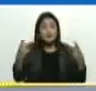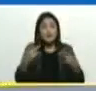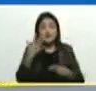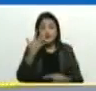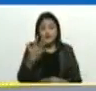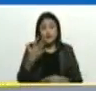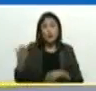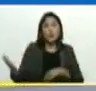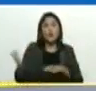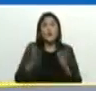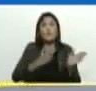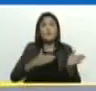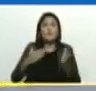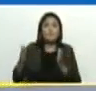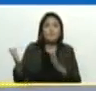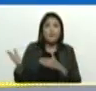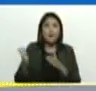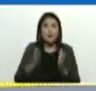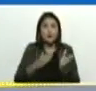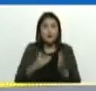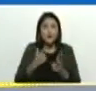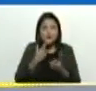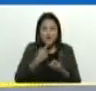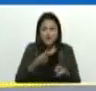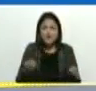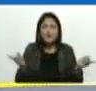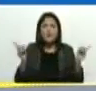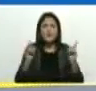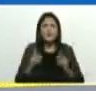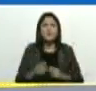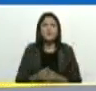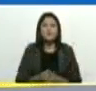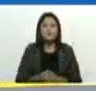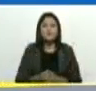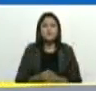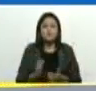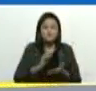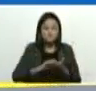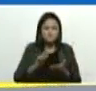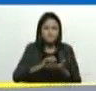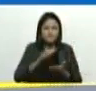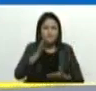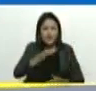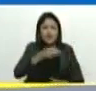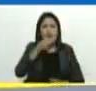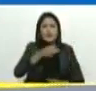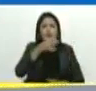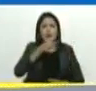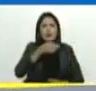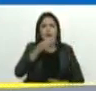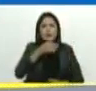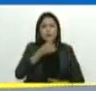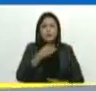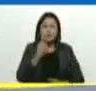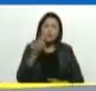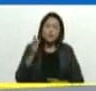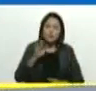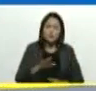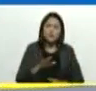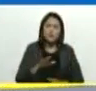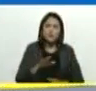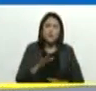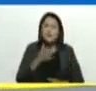marzo, dijo, escribió, en horas de la tarde, falleció el